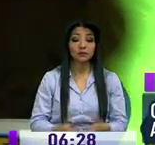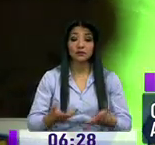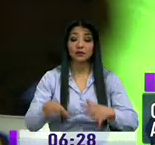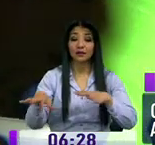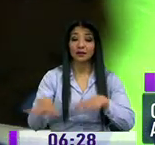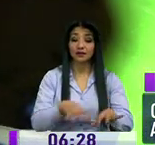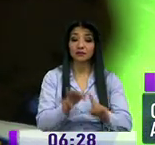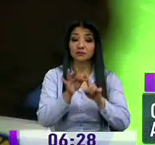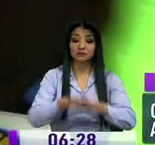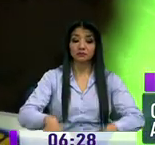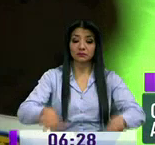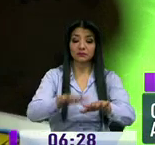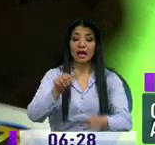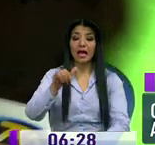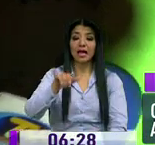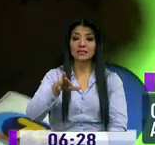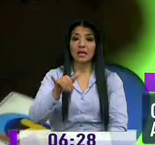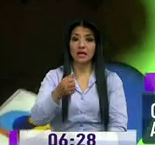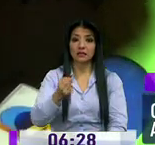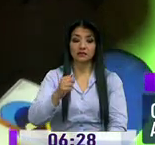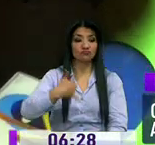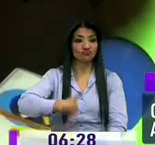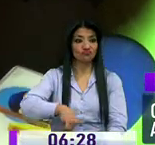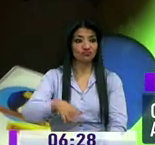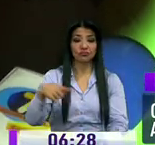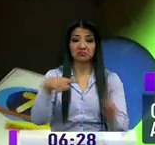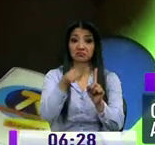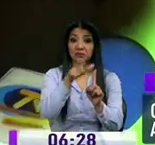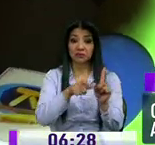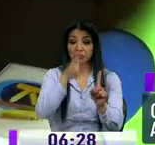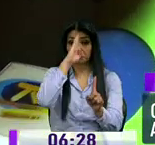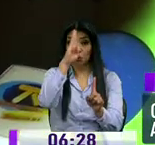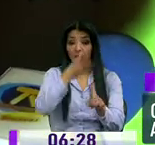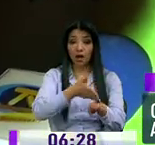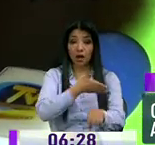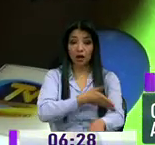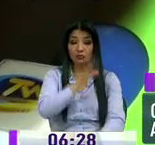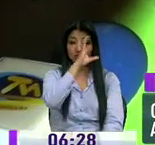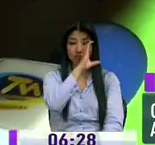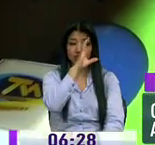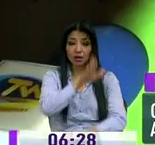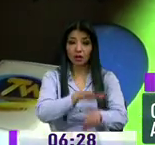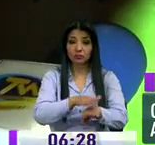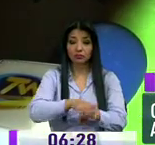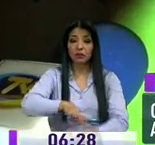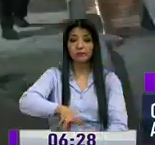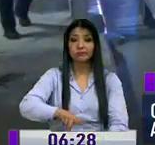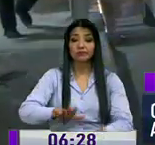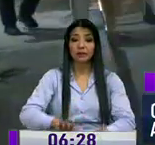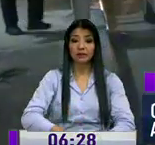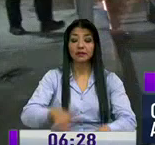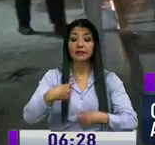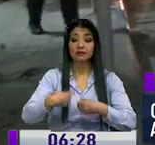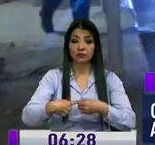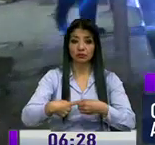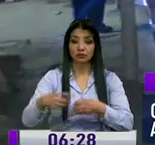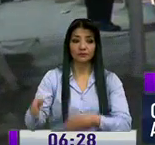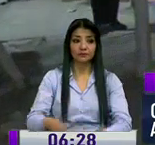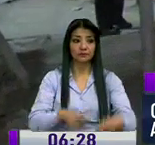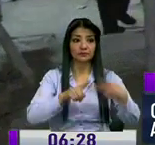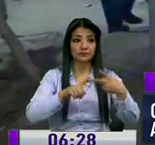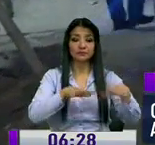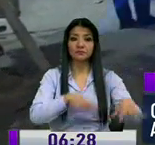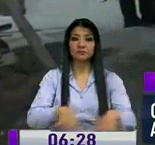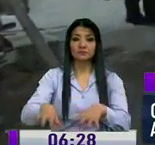acá en el sector de las Acacias, con una persona que era requerida por asociación ilícita de la ciudad de Quito. Además, un operativo se realizó